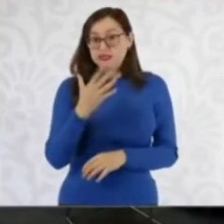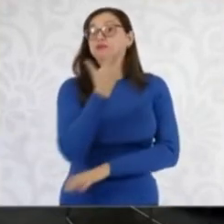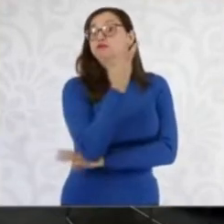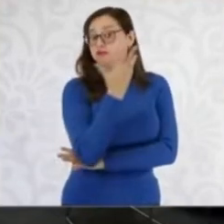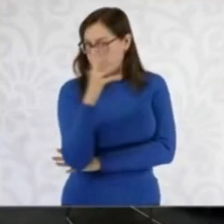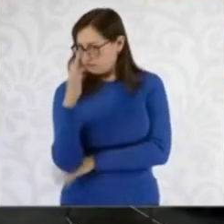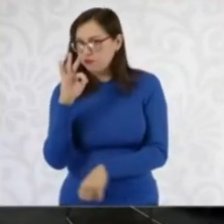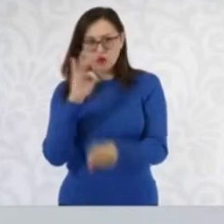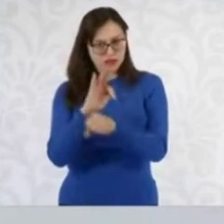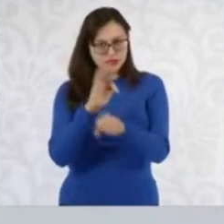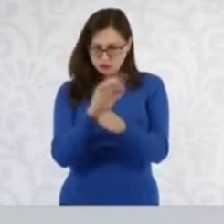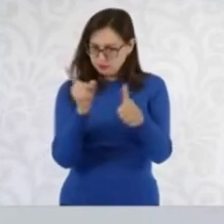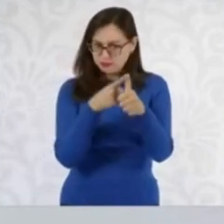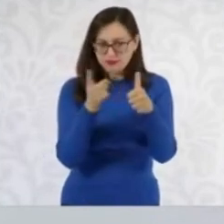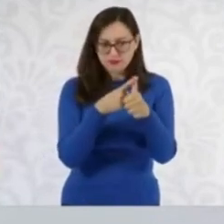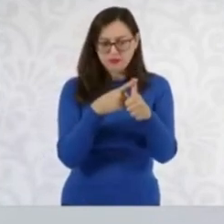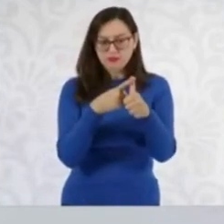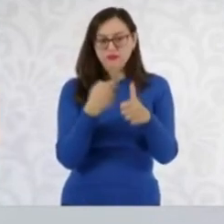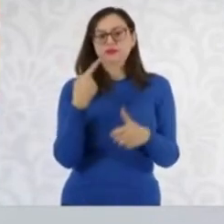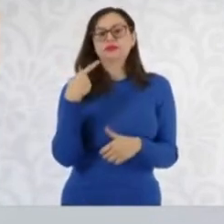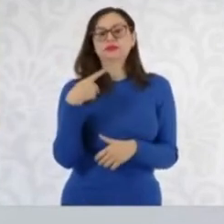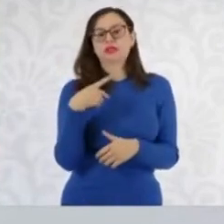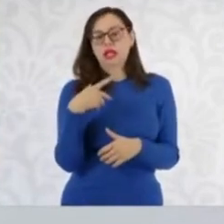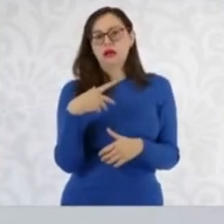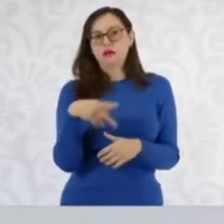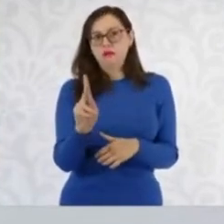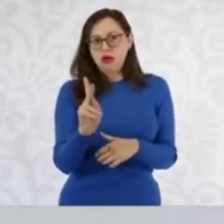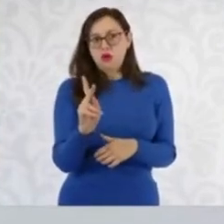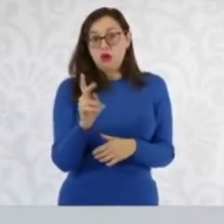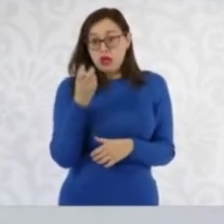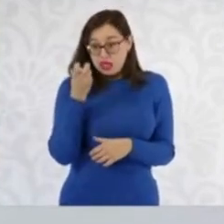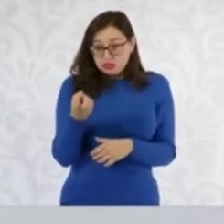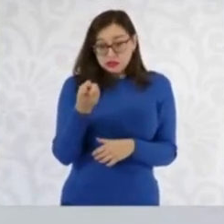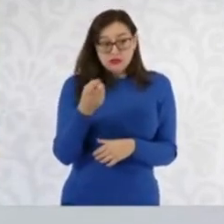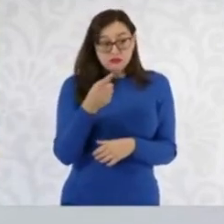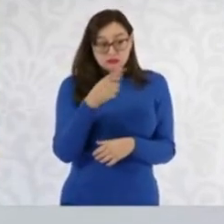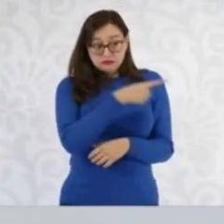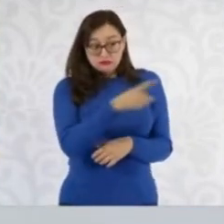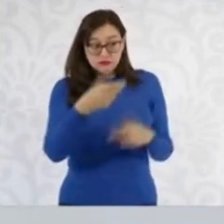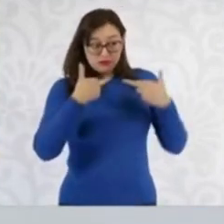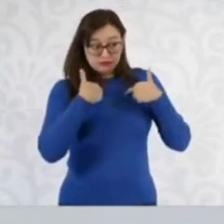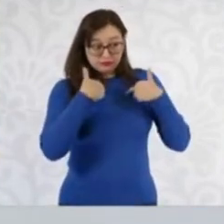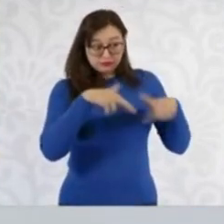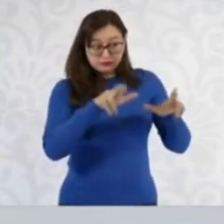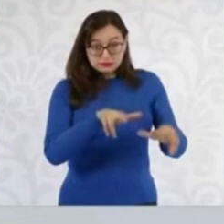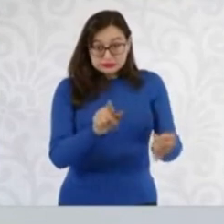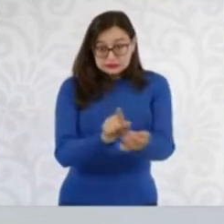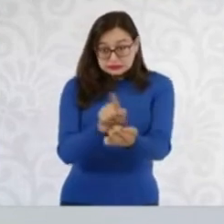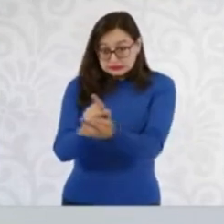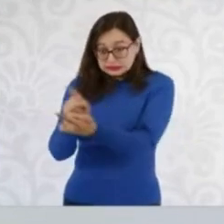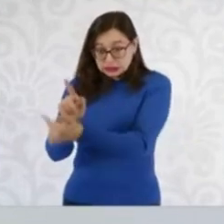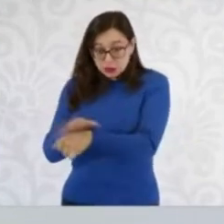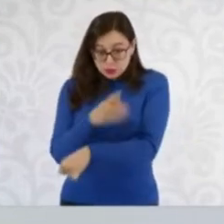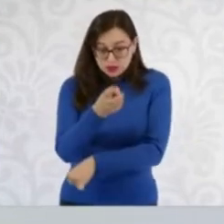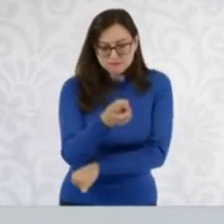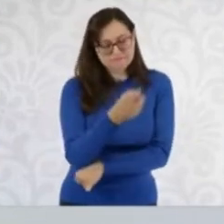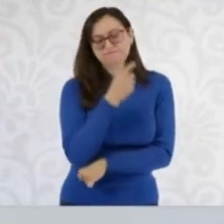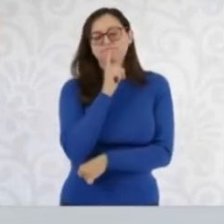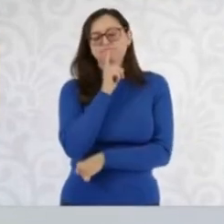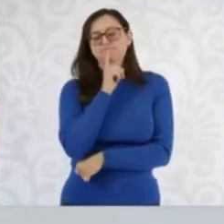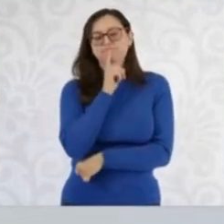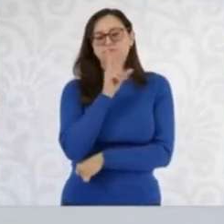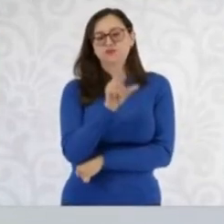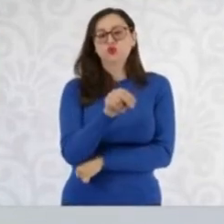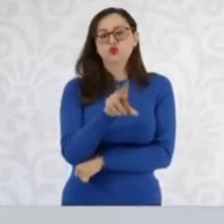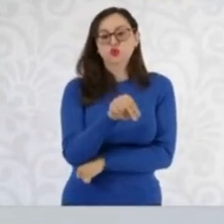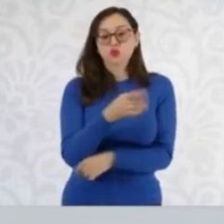ambiente, evidentemente, y no es por los lobbies de los grandes empresas, sino más bien